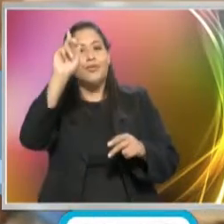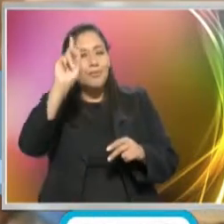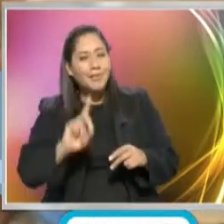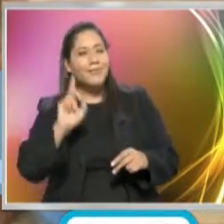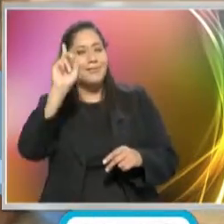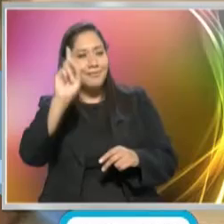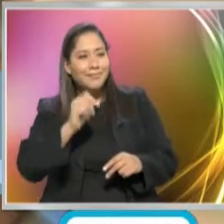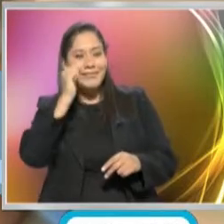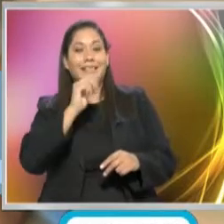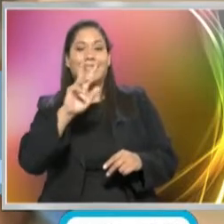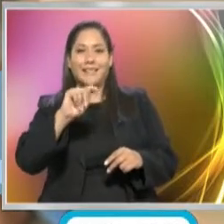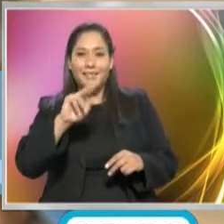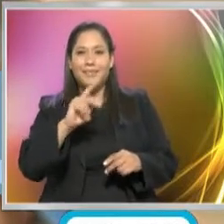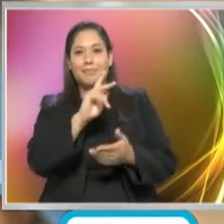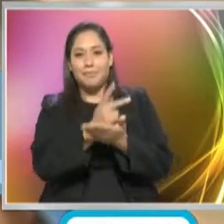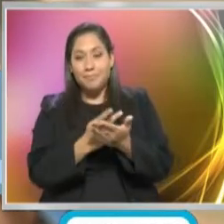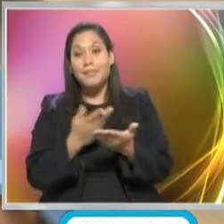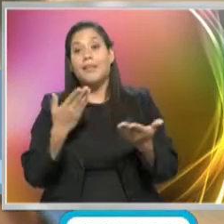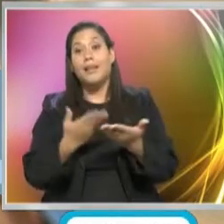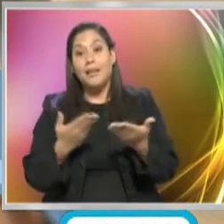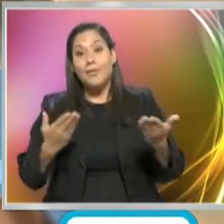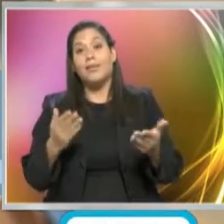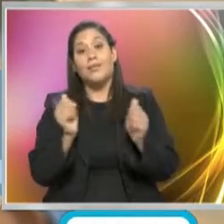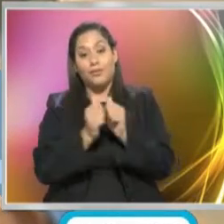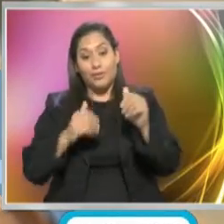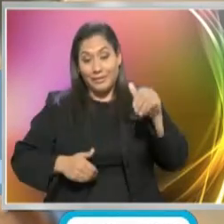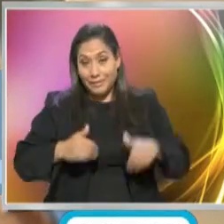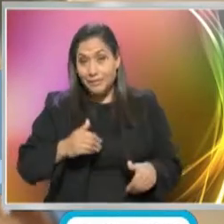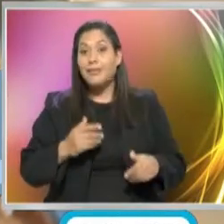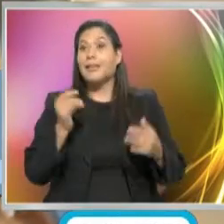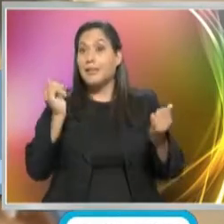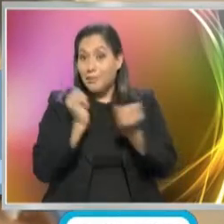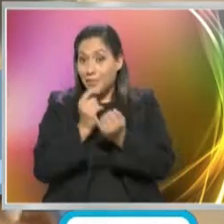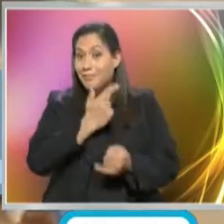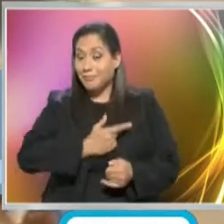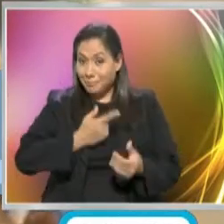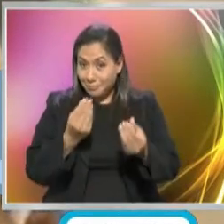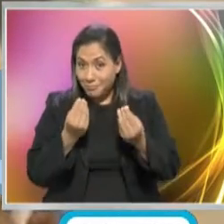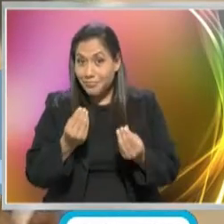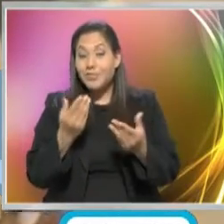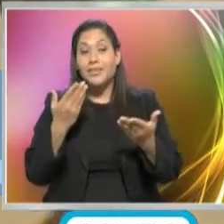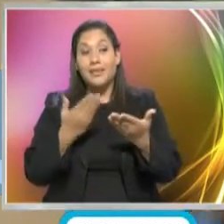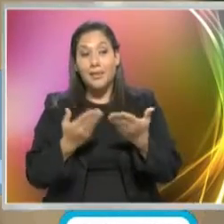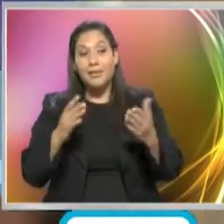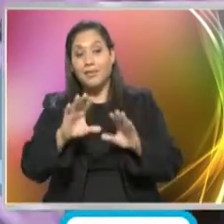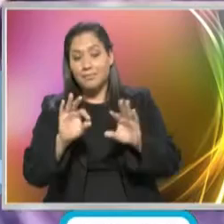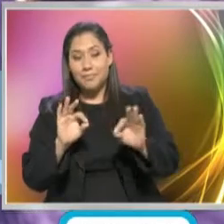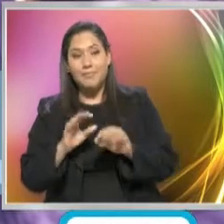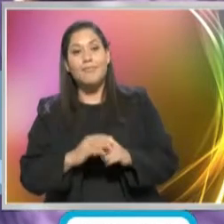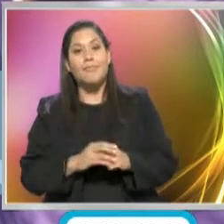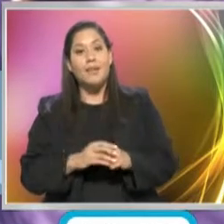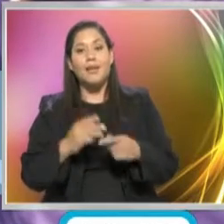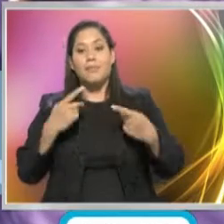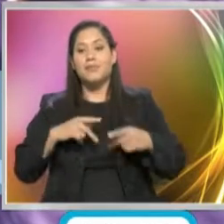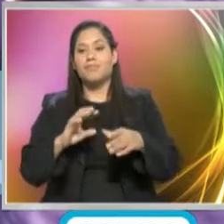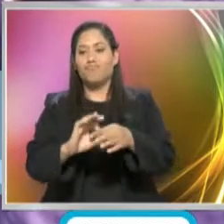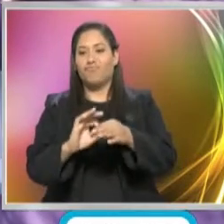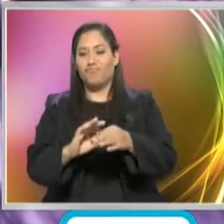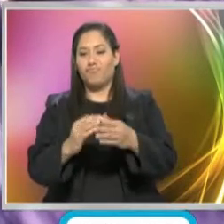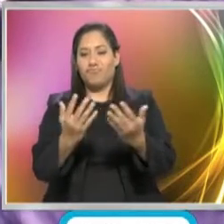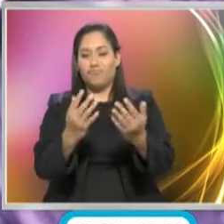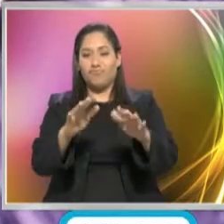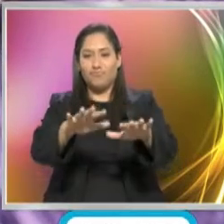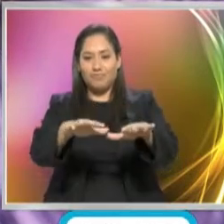domingo en los programas de televisión, ahora en una obra de teatro que también gustaba mucho y que ya también tenía su legión Ya de estaban fans. más cerca de su público, ¿no?